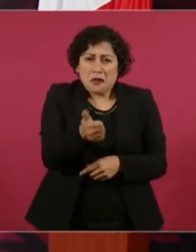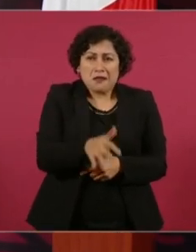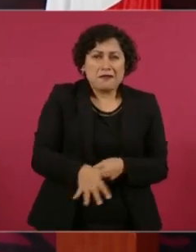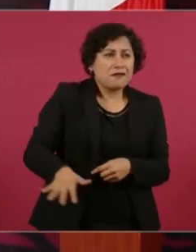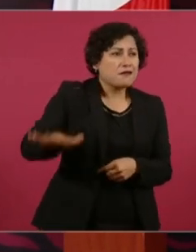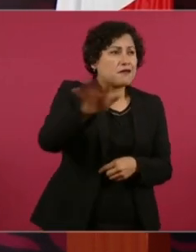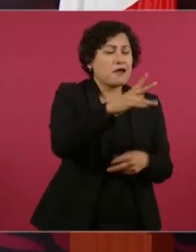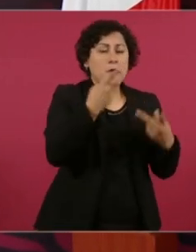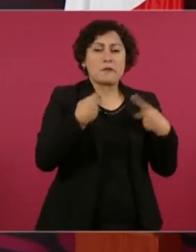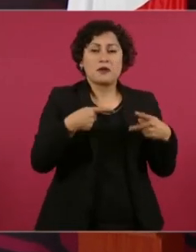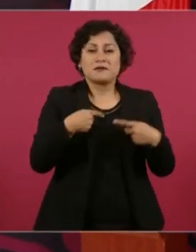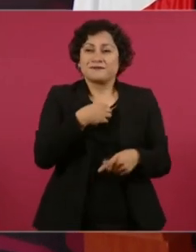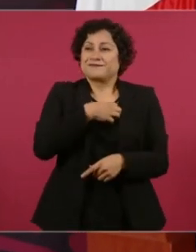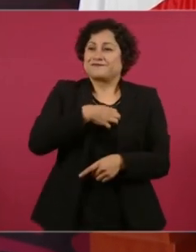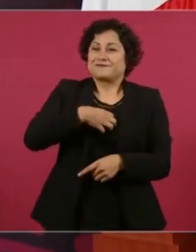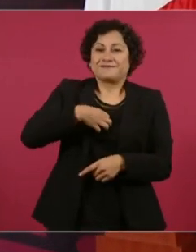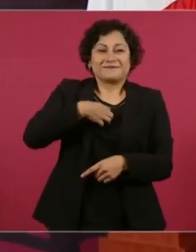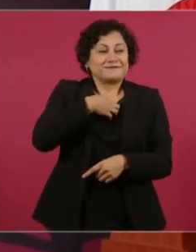feliz.